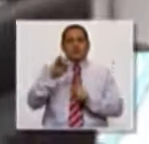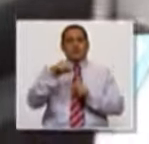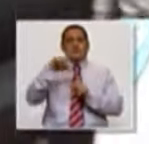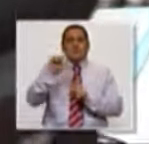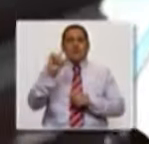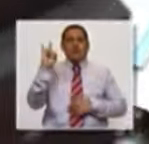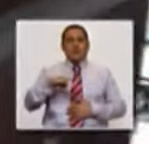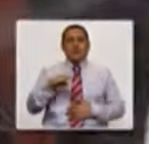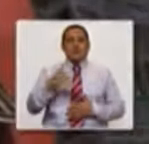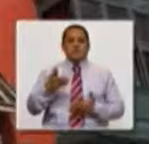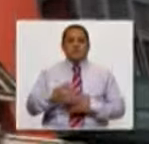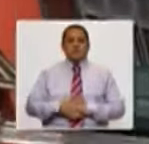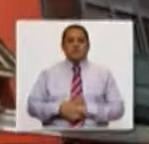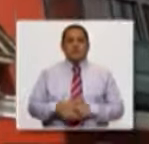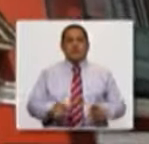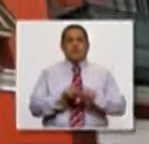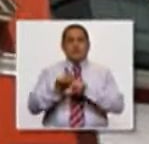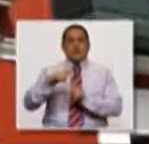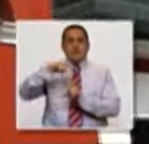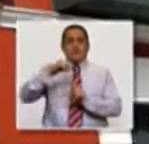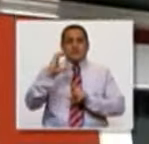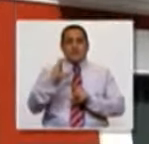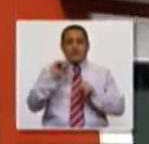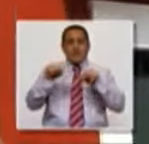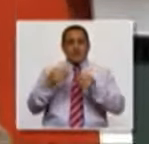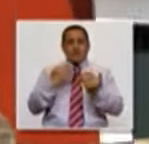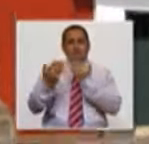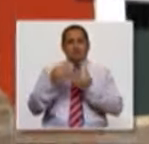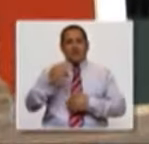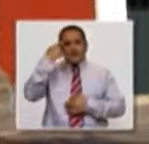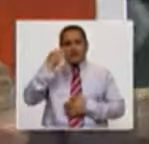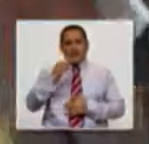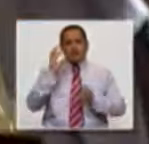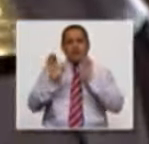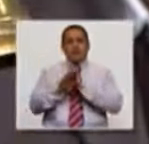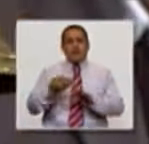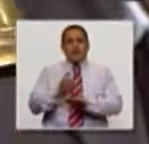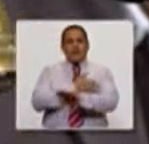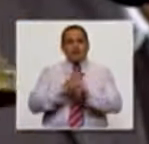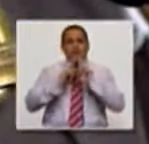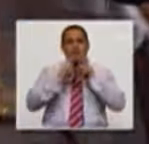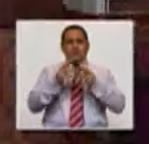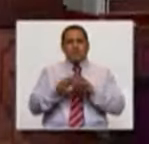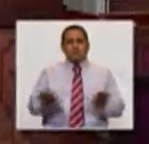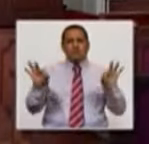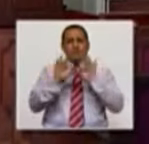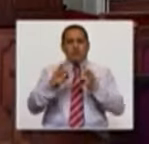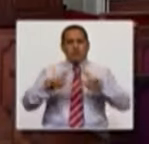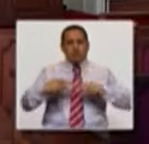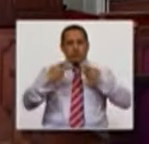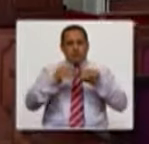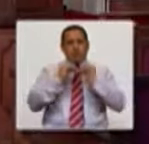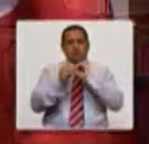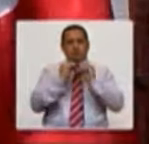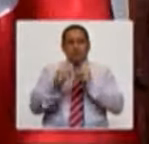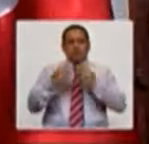urgencia. El Tribunal Constitucional en ese sentido considera en una de sus respuestas de fondo reforzar las causas